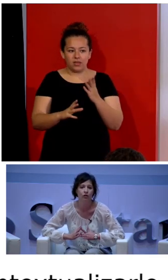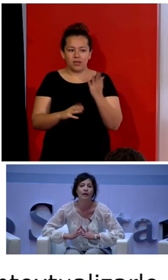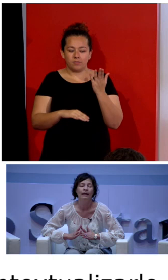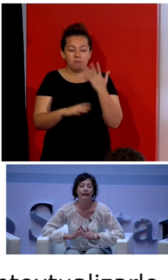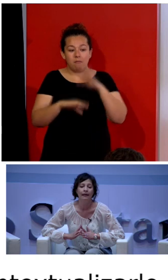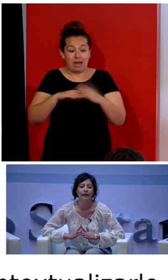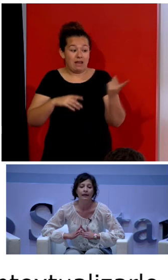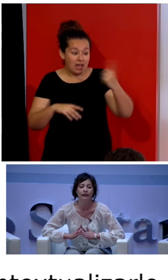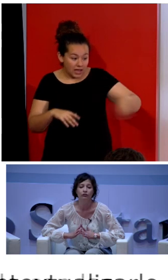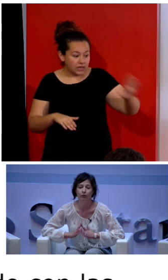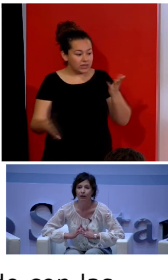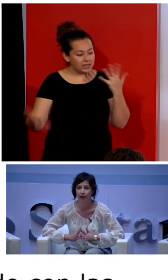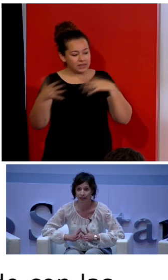integrados